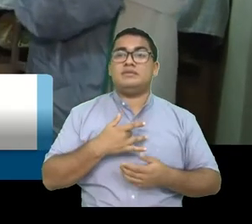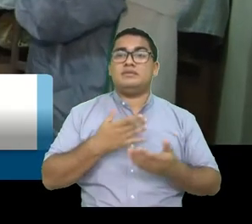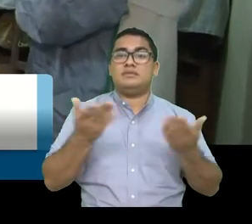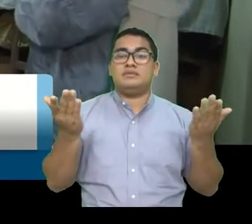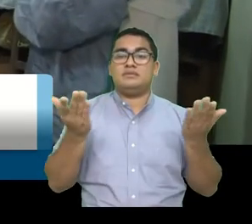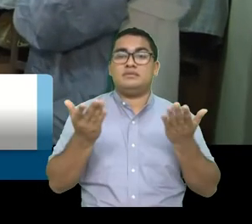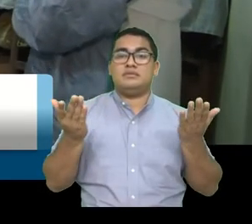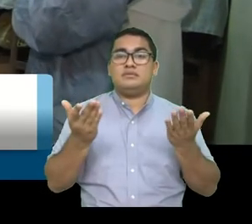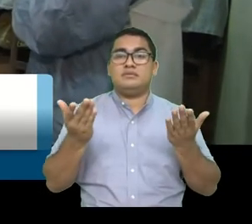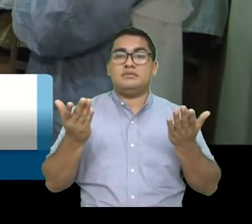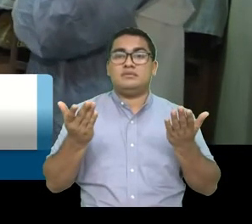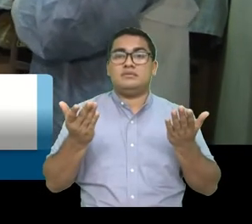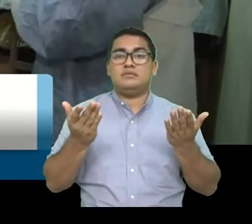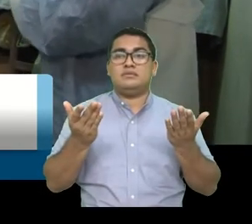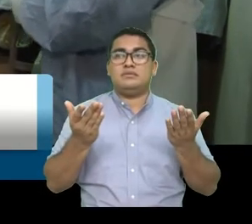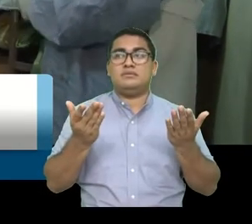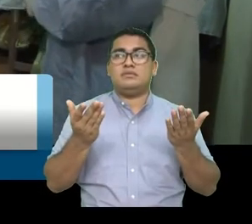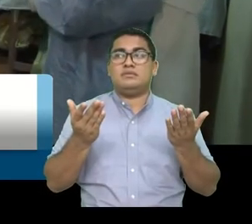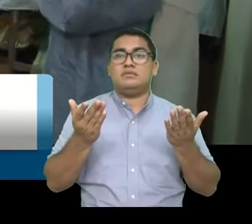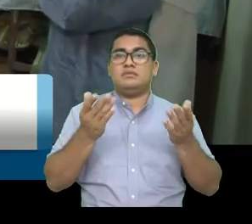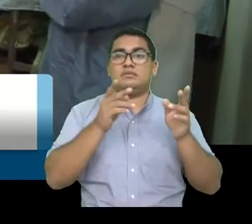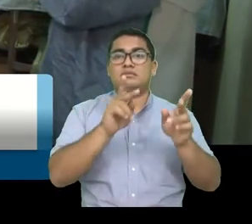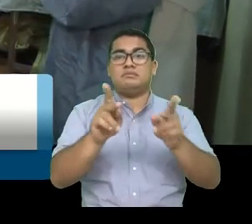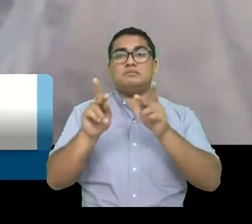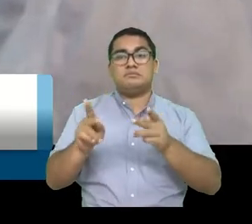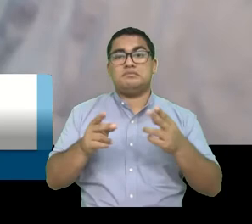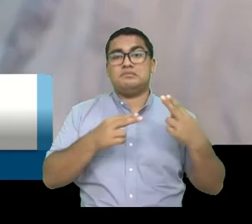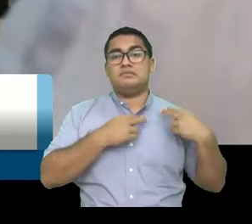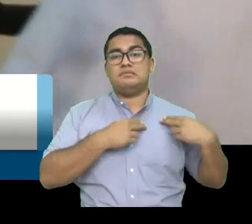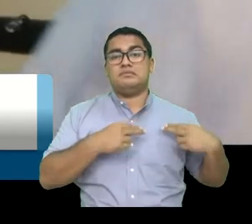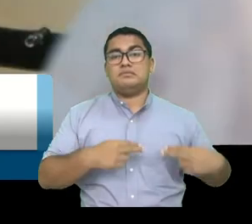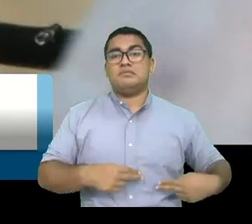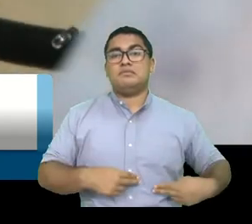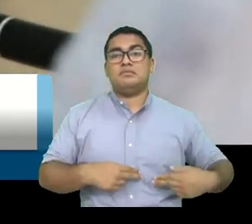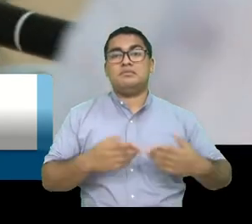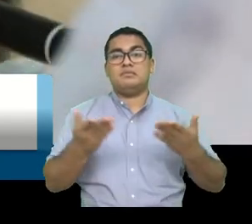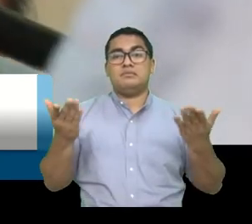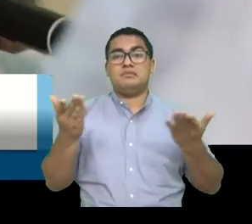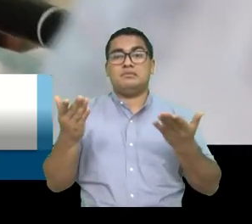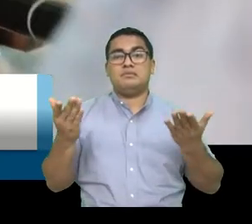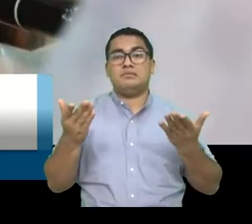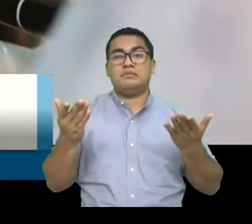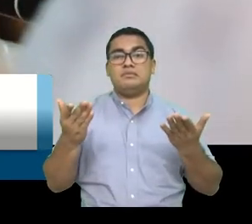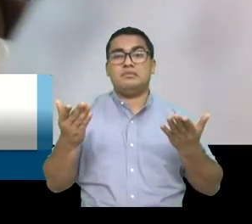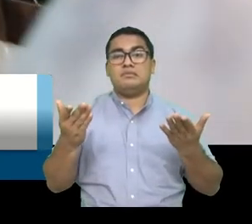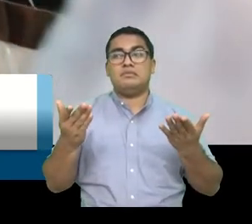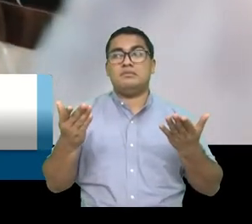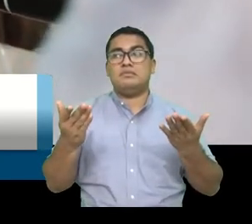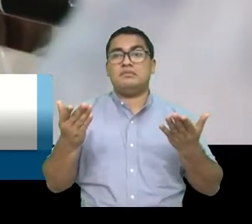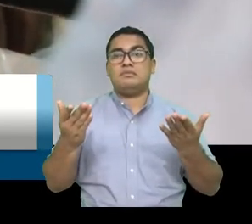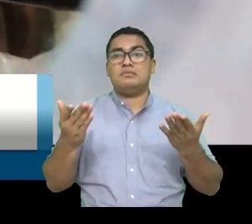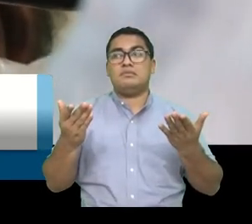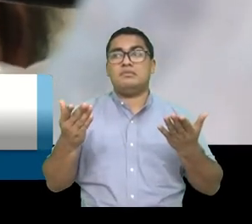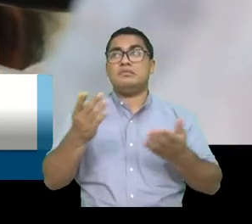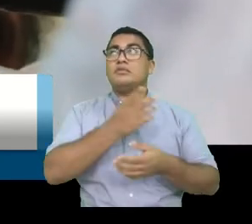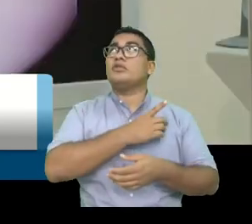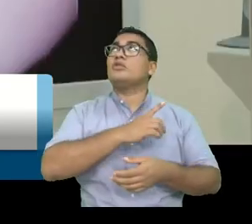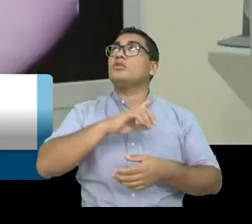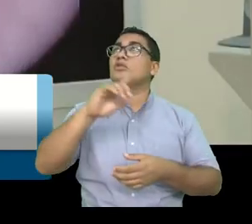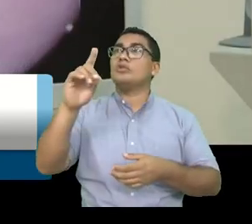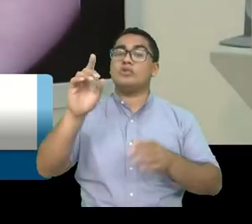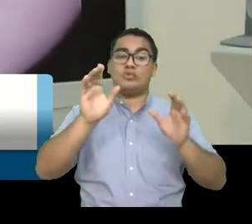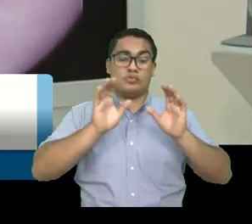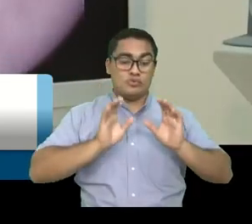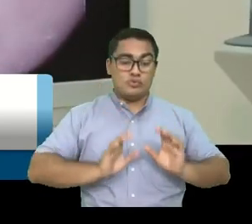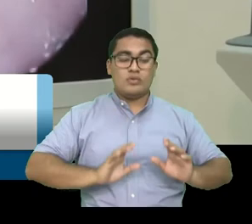que somos seres humanos muy, muy perfectos ante Dios, ¿verdad? Que te puso que tenés que